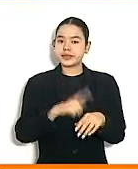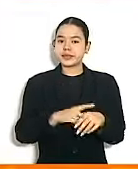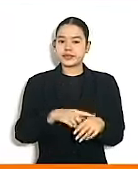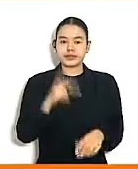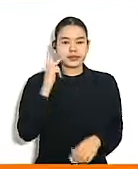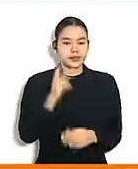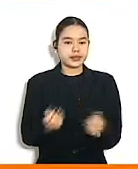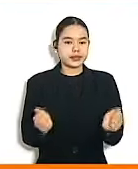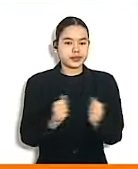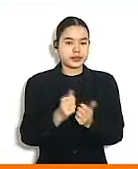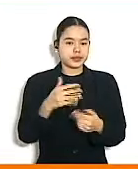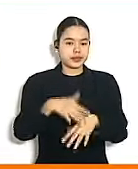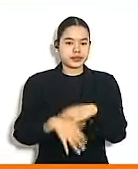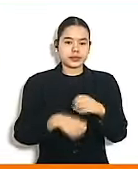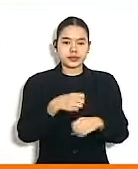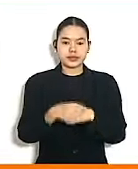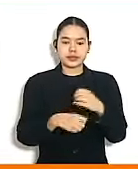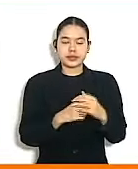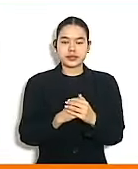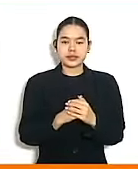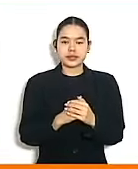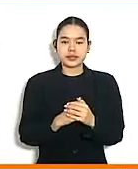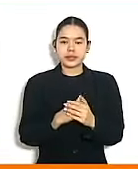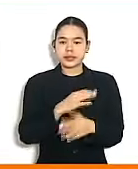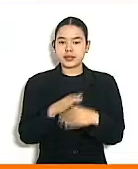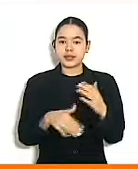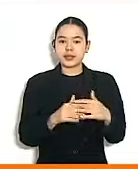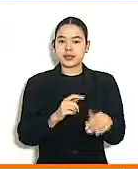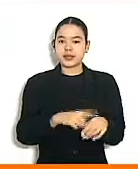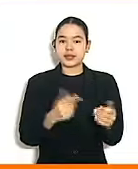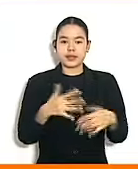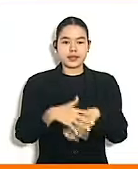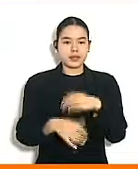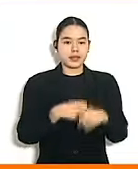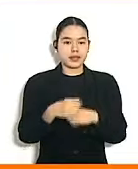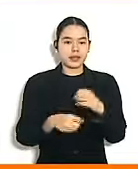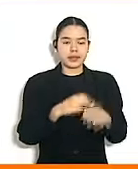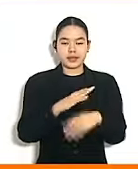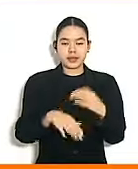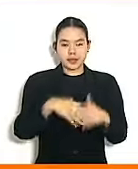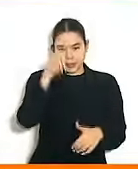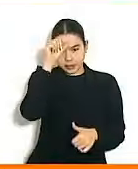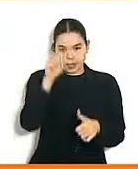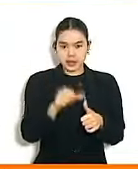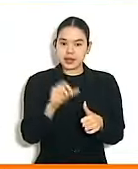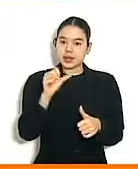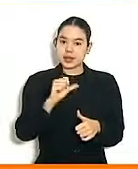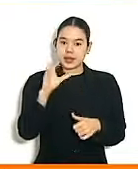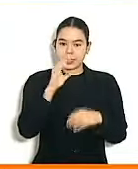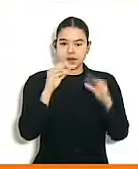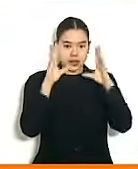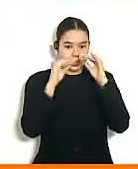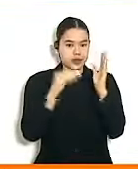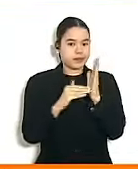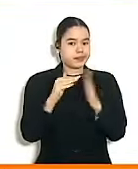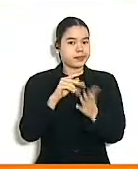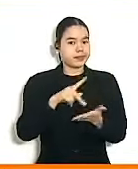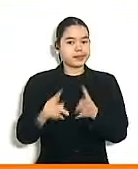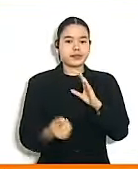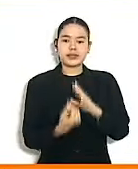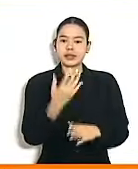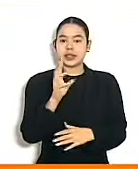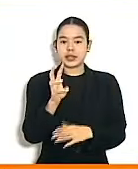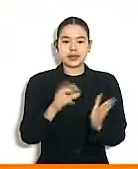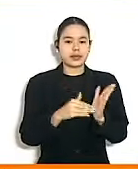acompáñenme a incorporar las esferas al juego. Y mientras estas se mezclan, déjenme recordarles que hoy es noche millonaria y su monto está en